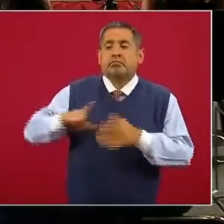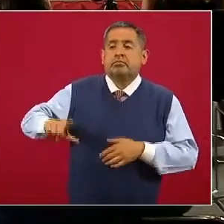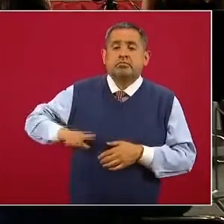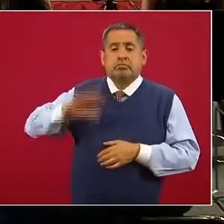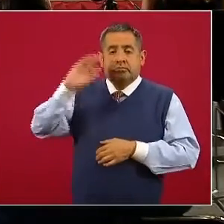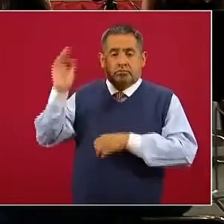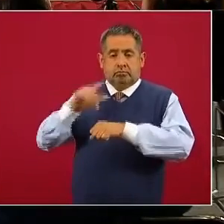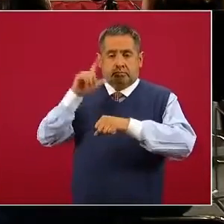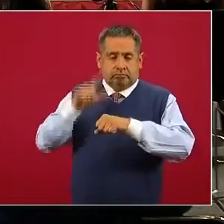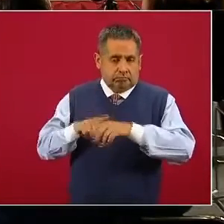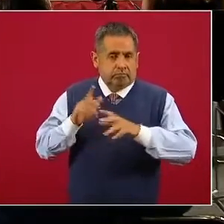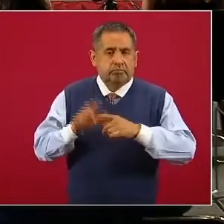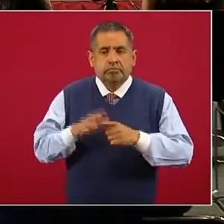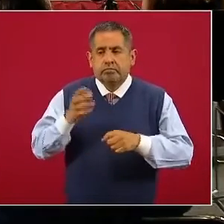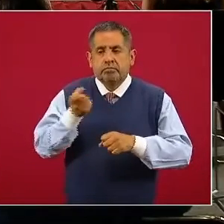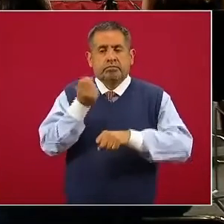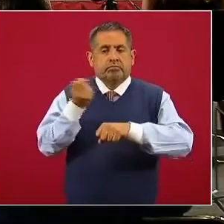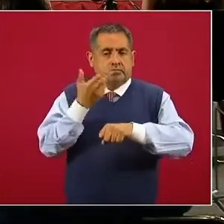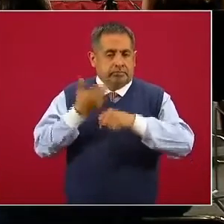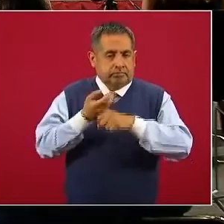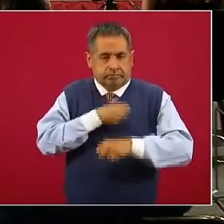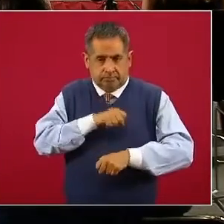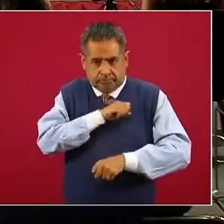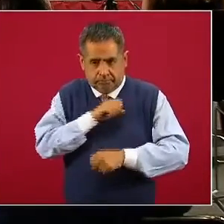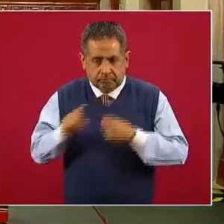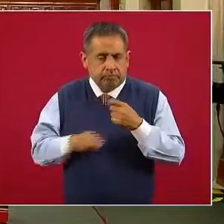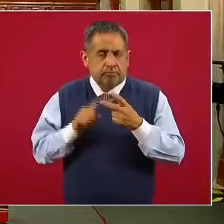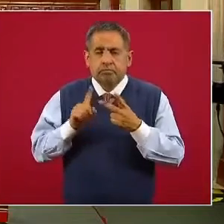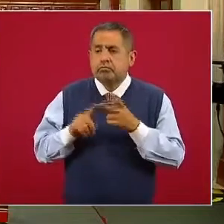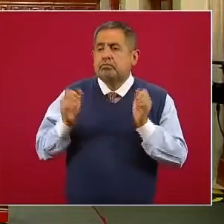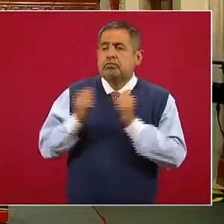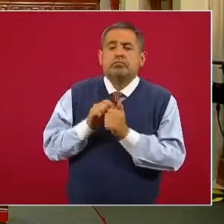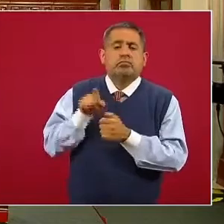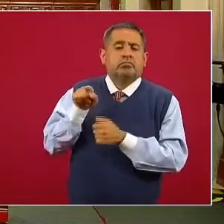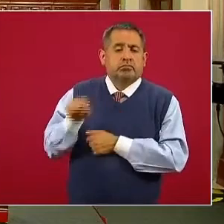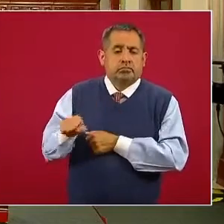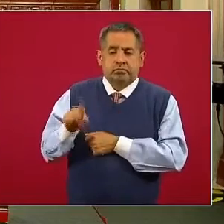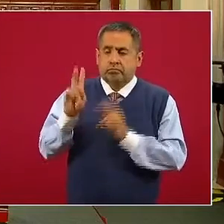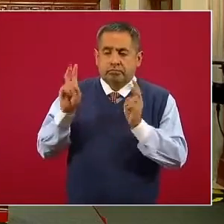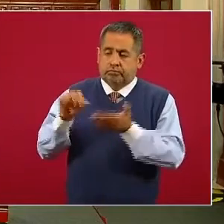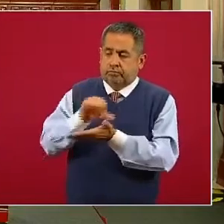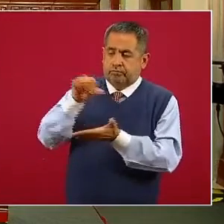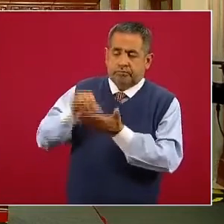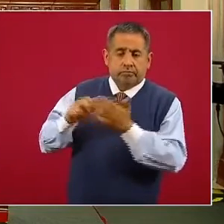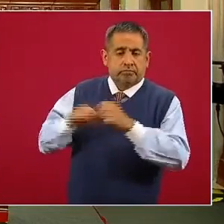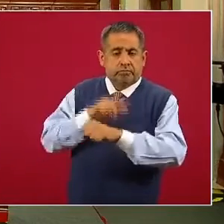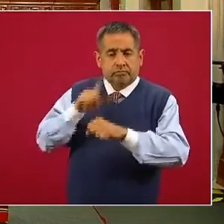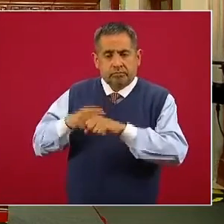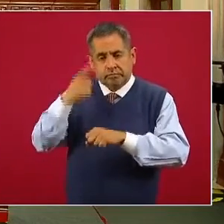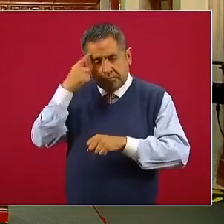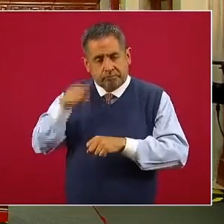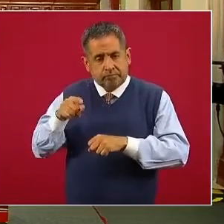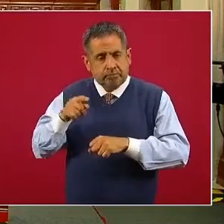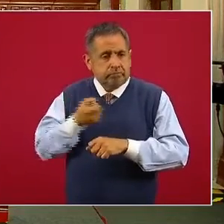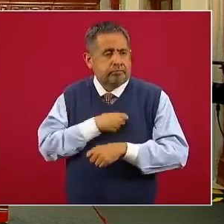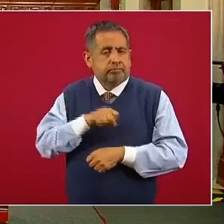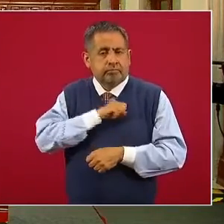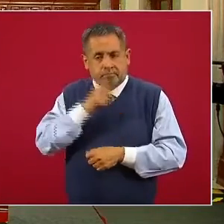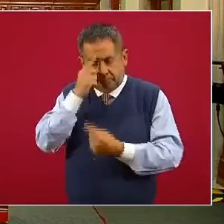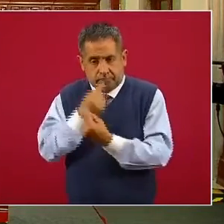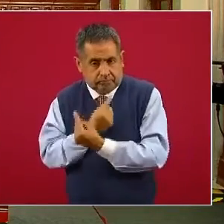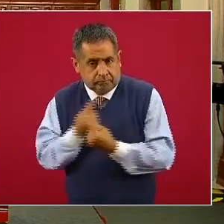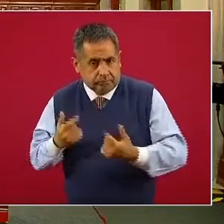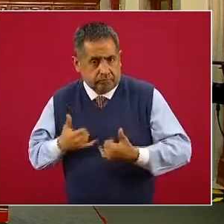federal, la Secretaría de Salud, a través de el Centro Nacional para la Prevención, para la Salud de la Infancia y